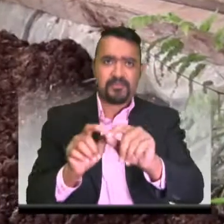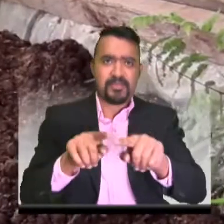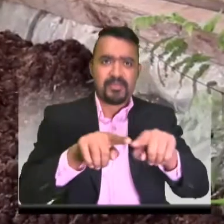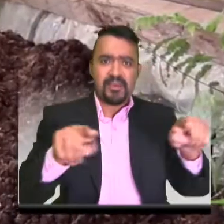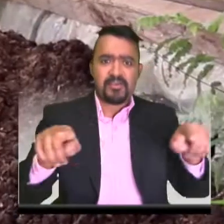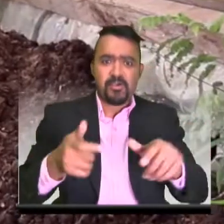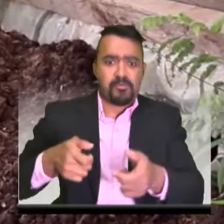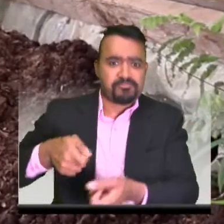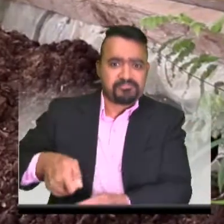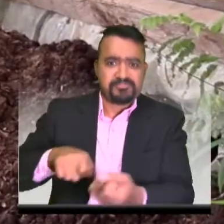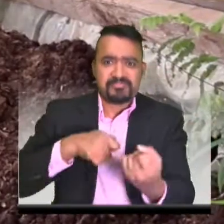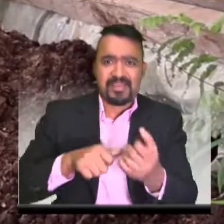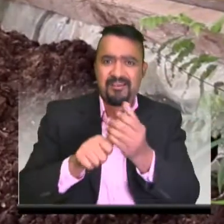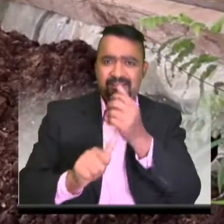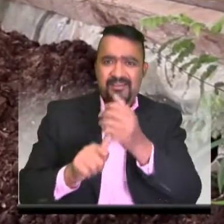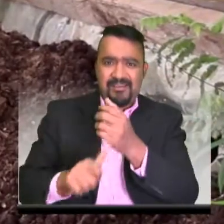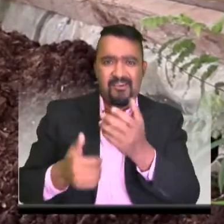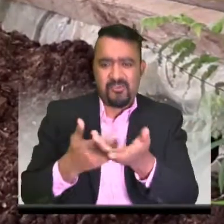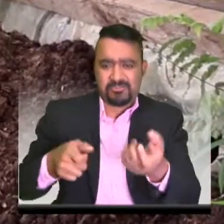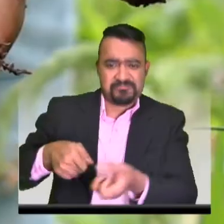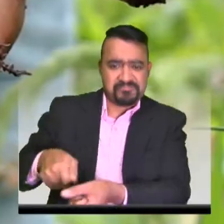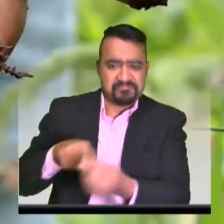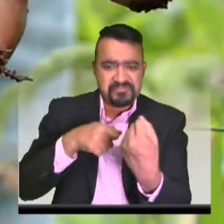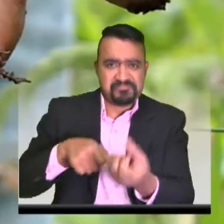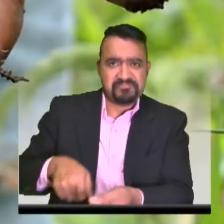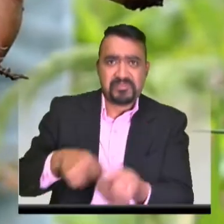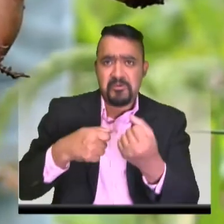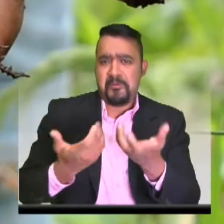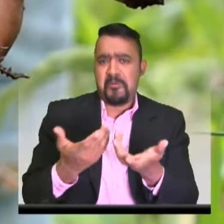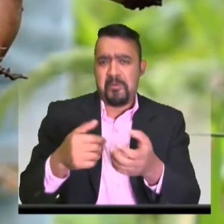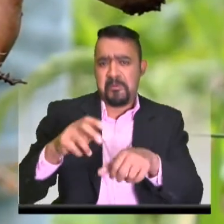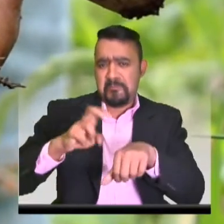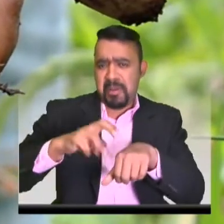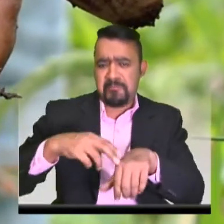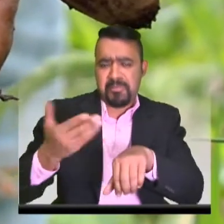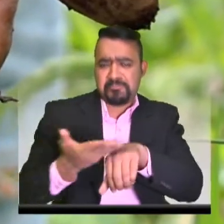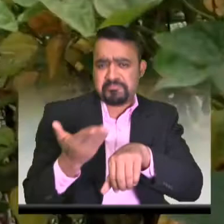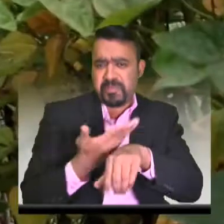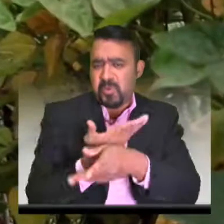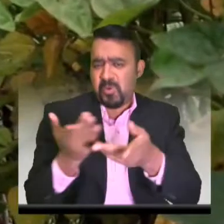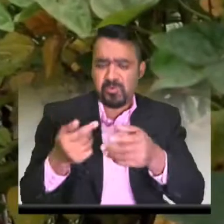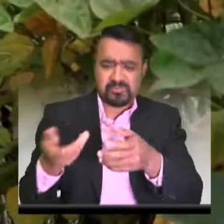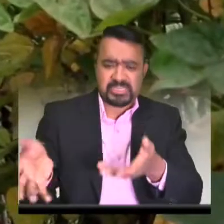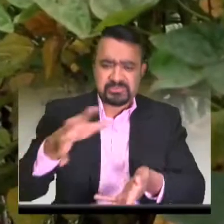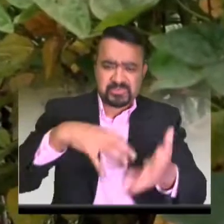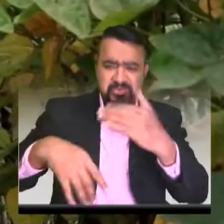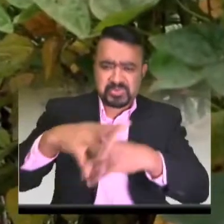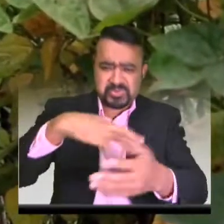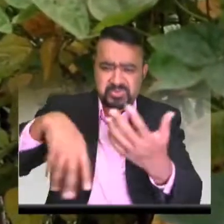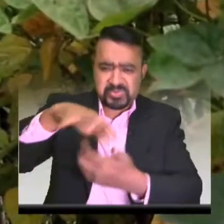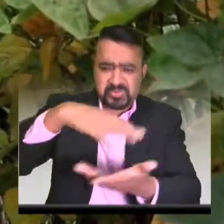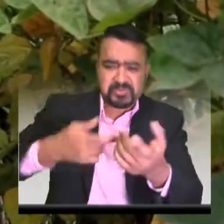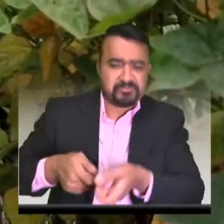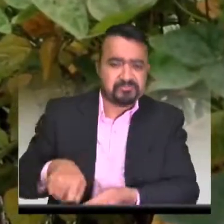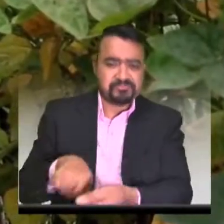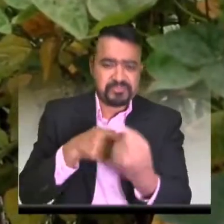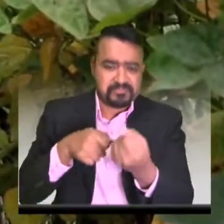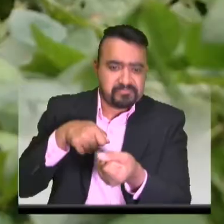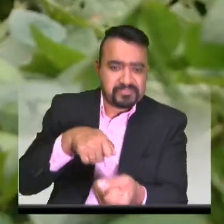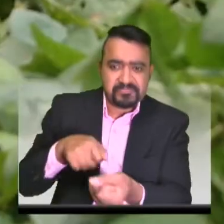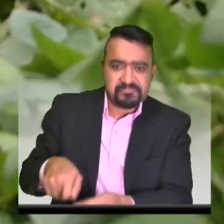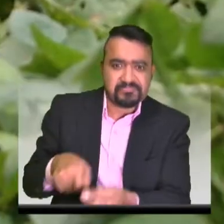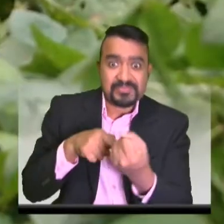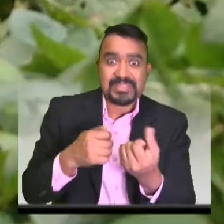abono mejorado Mejoragro, producido con el compostaje de los residuos orgánicos generados en los municipios del territorio. El proyecto